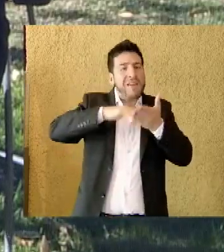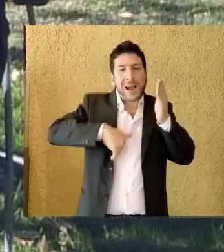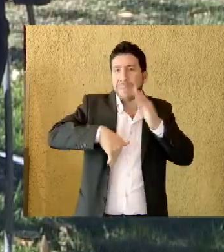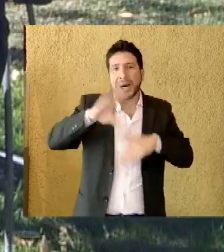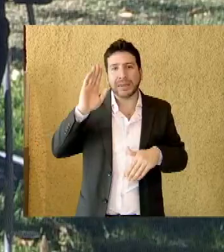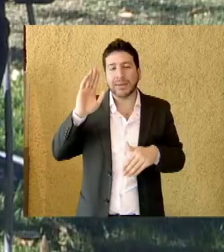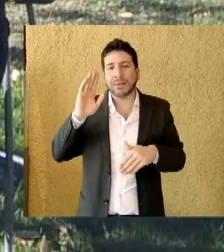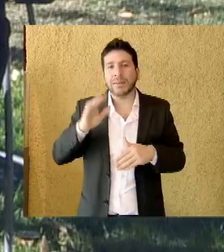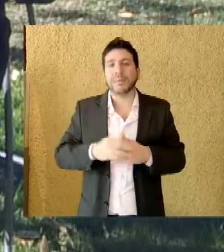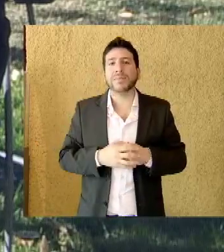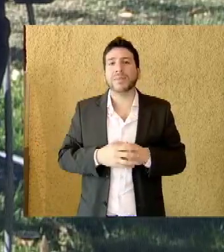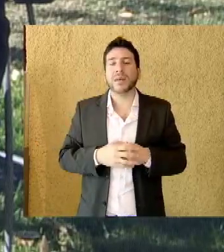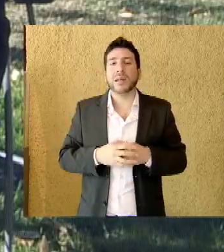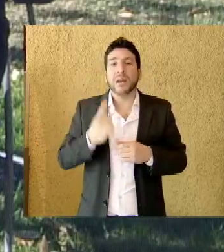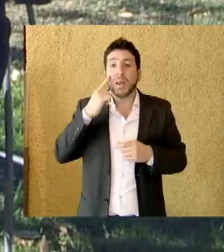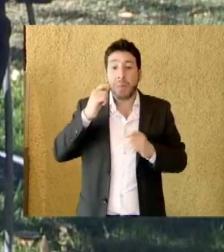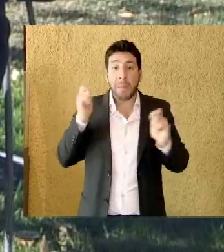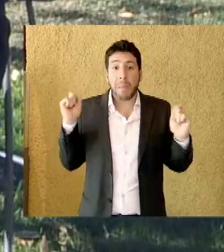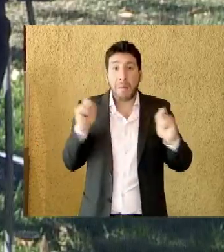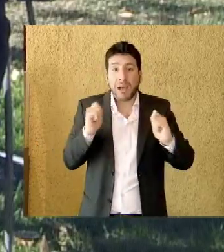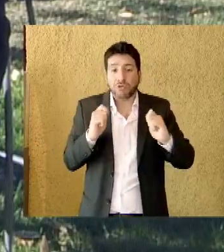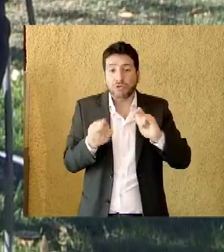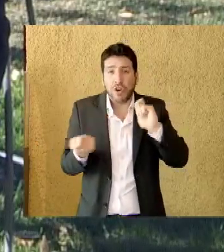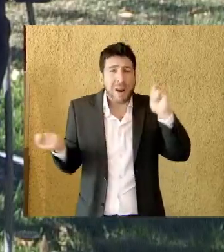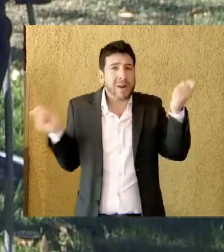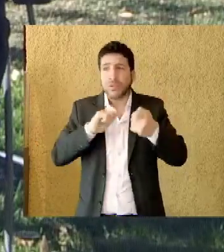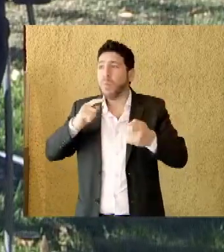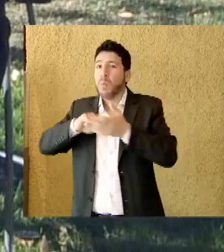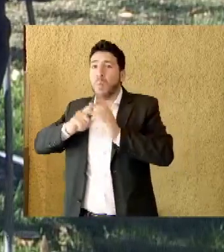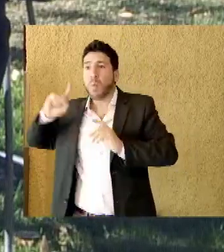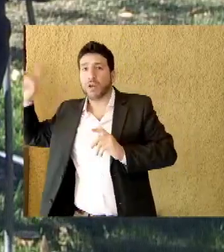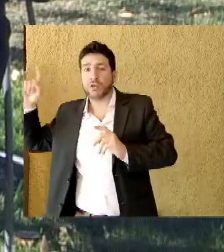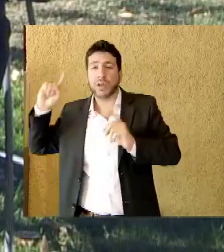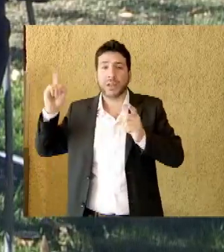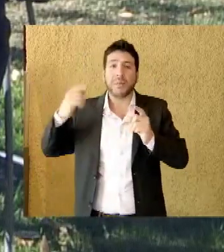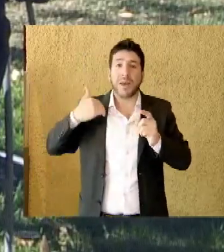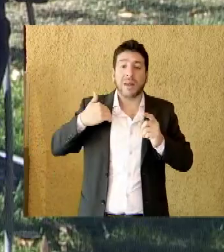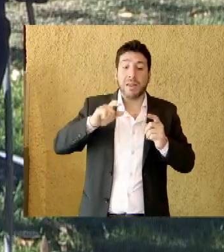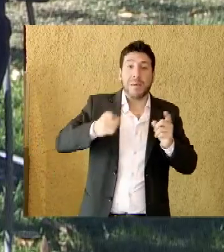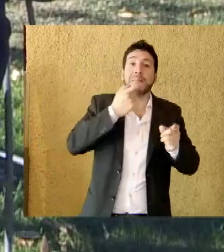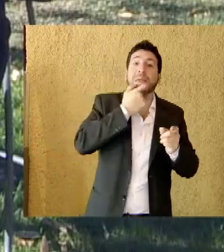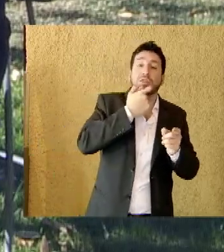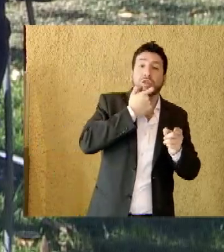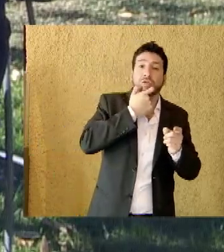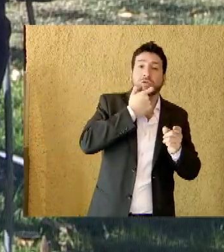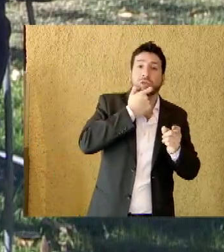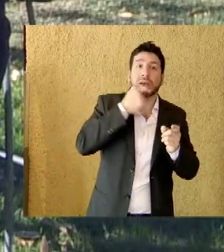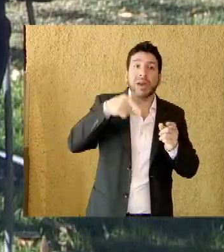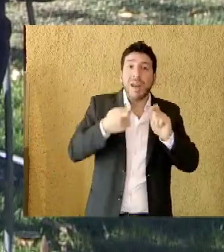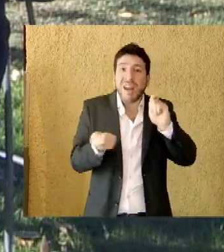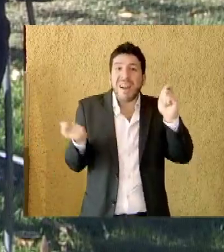que la Revolución de Mayo, tanto en Buenos Aires, en todo el Río de la Plata y también en Mendoza, es una